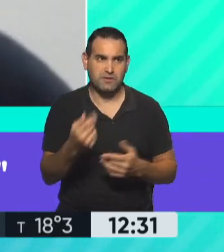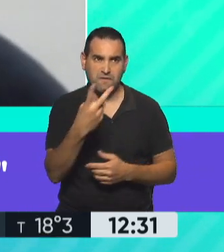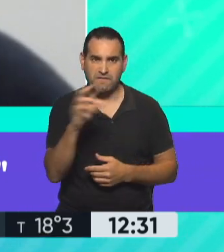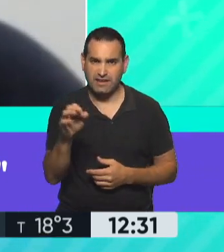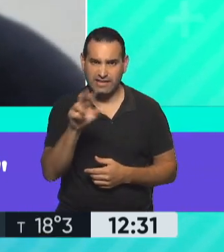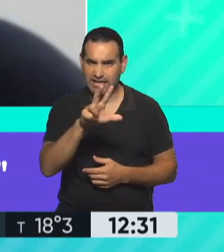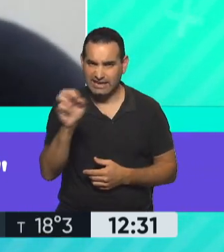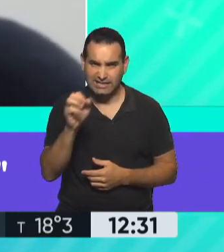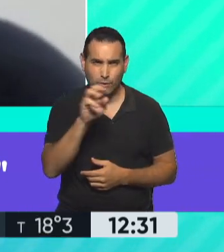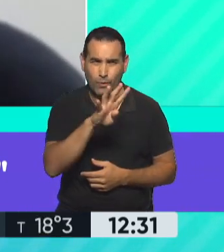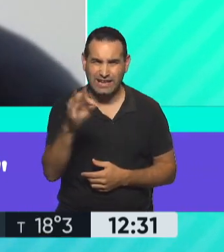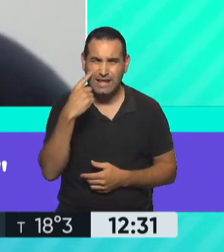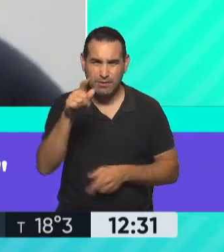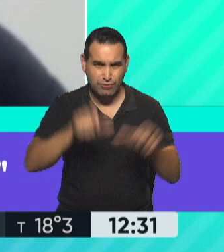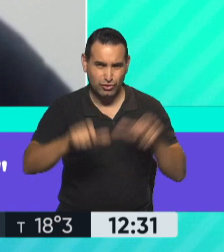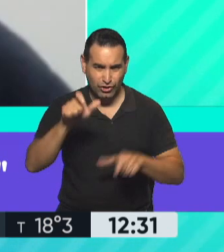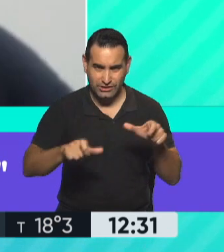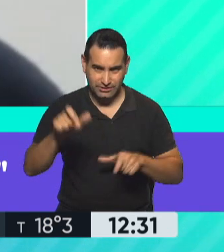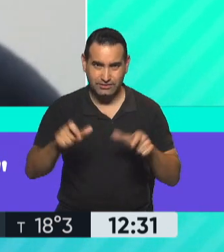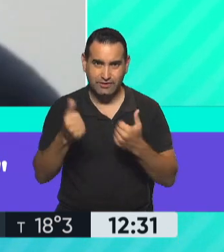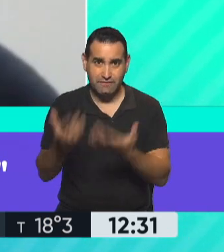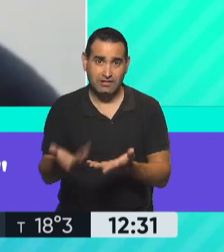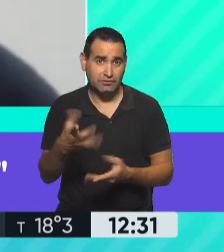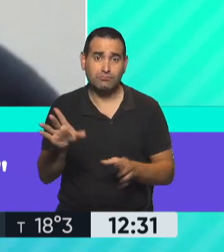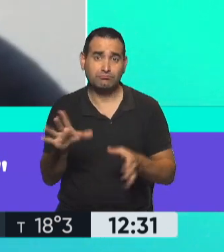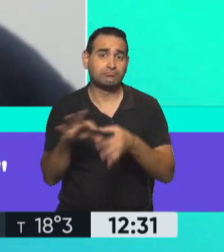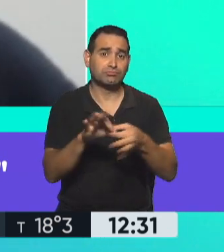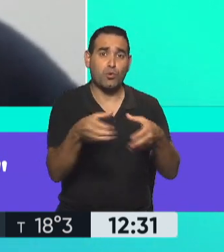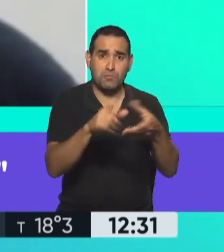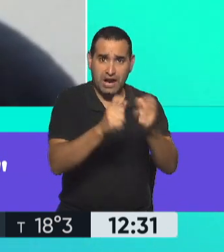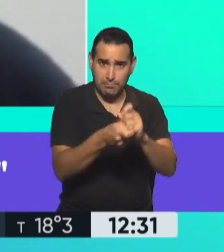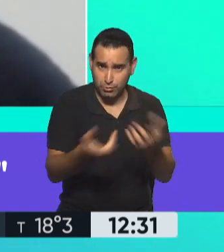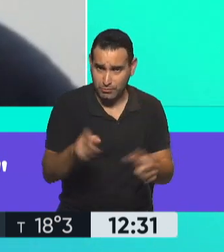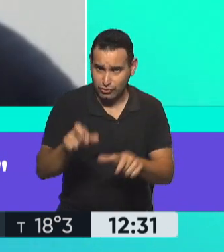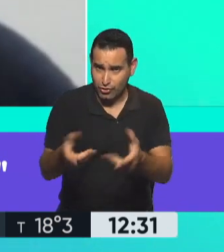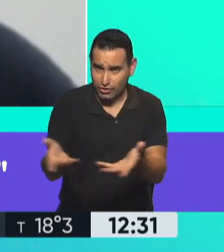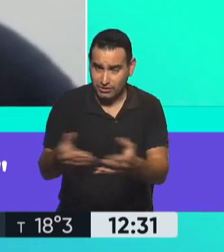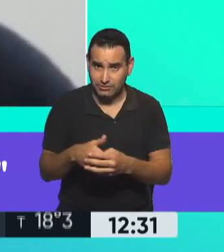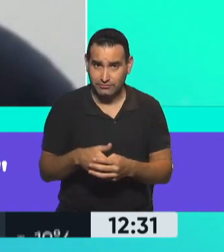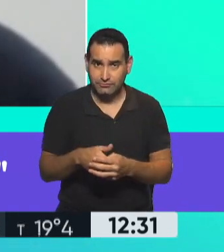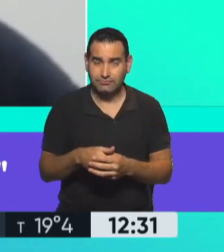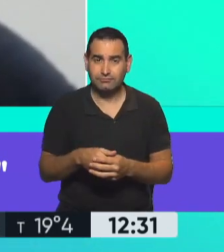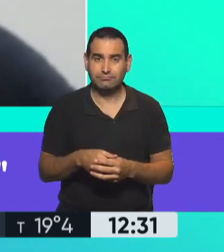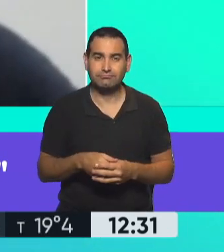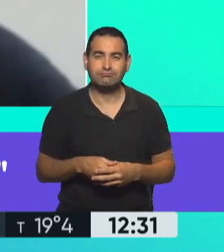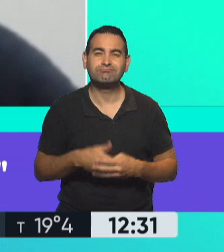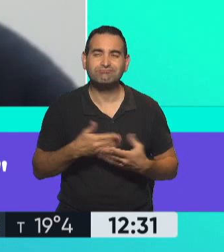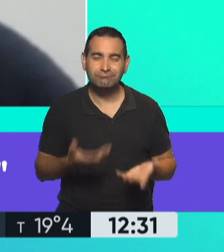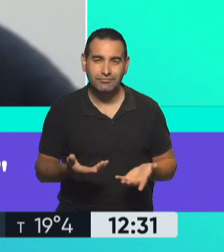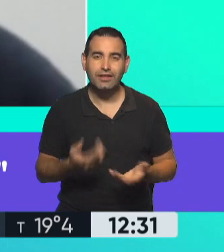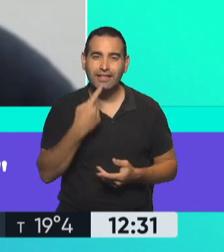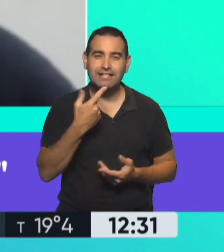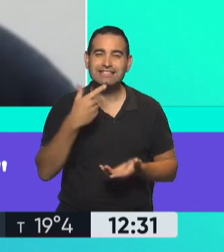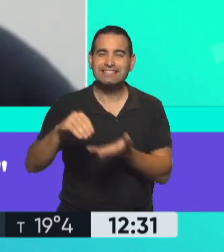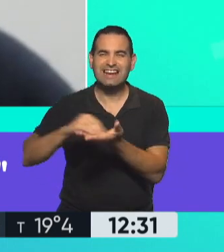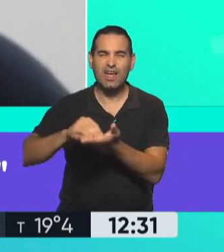20, 30, 40 mil nuevos beneficiarios, son de Juntos por el Cambio. Entonces, por eso digo que en